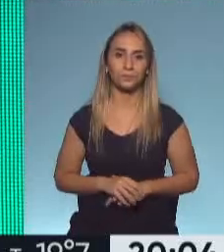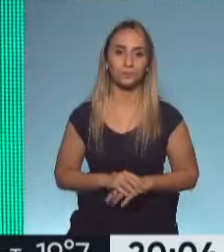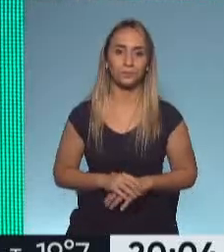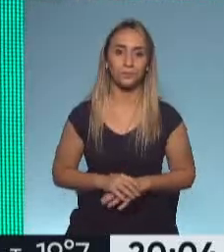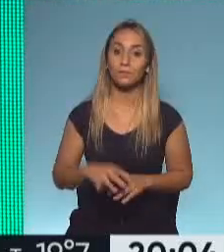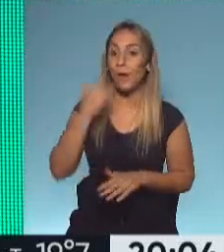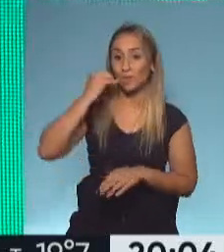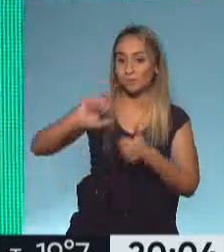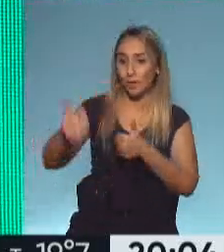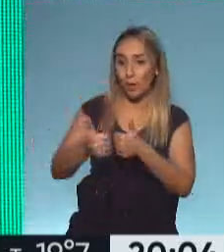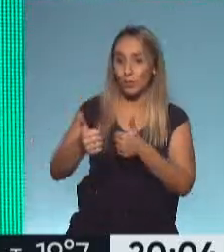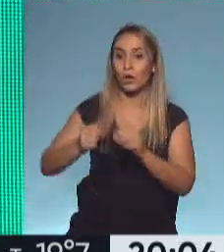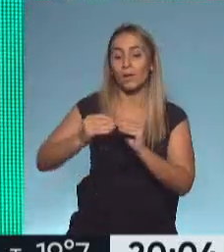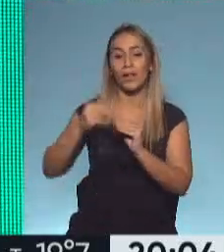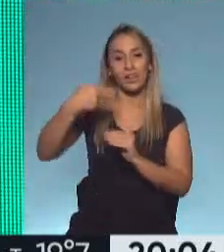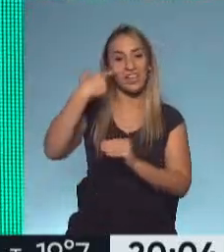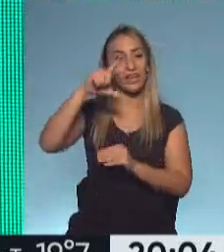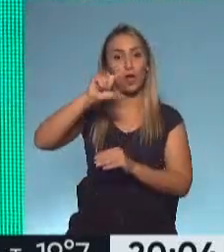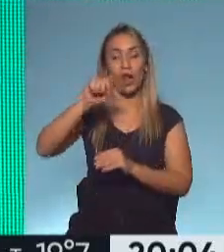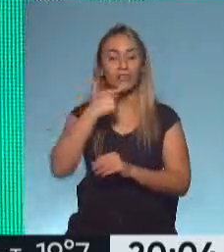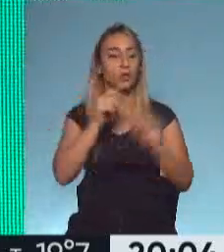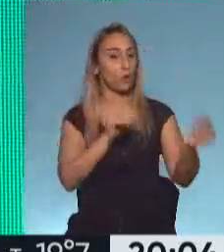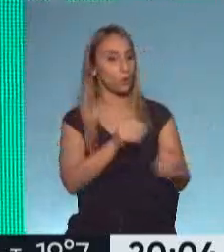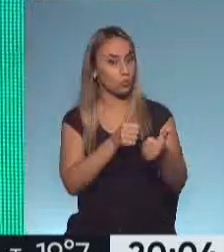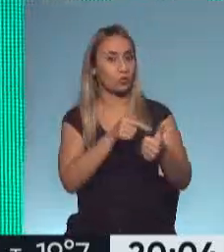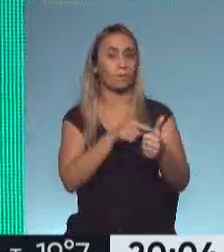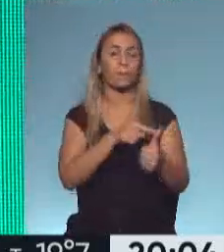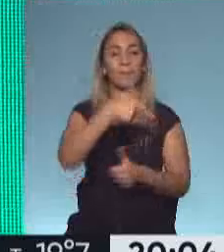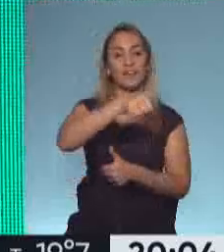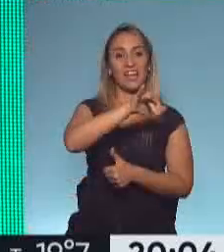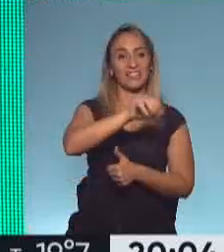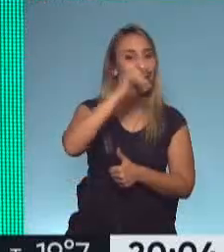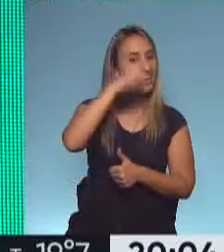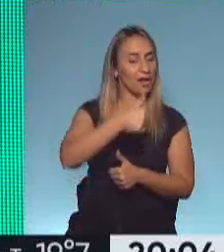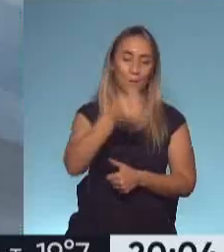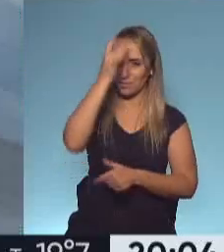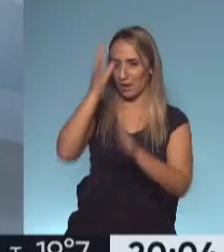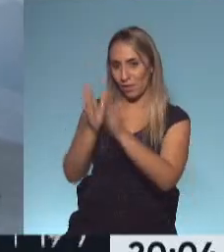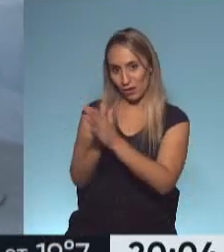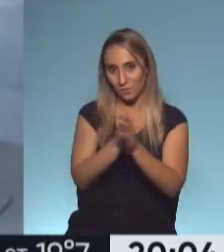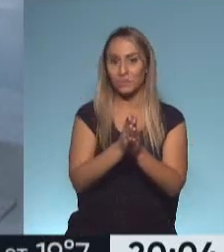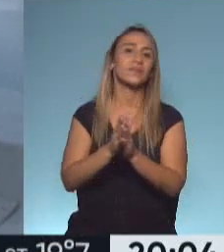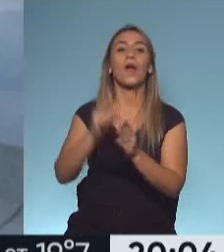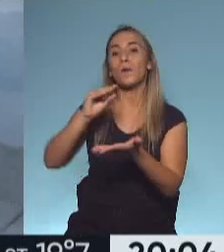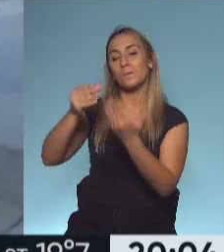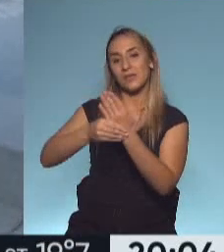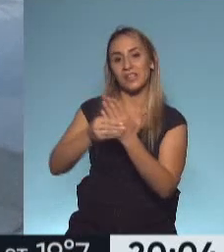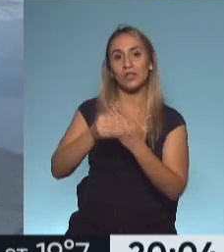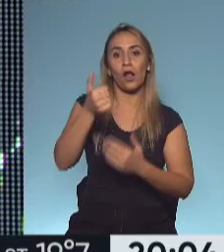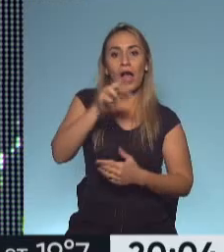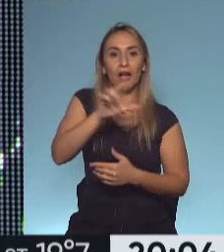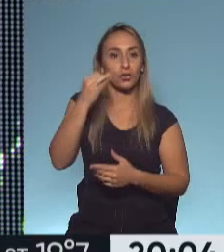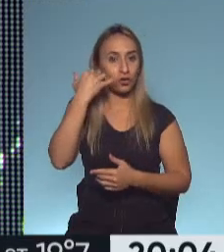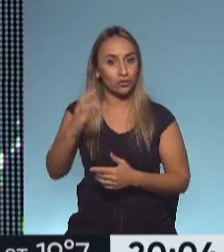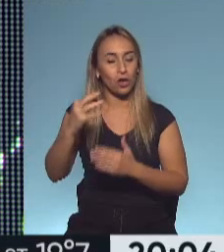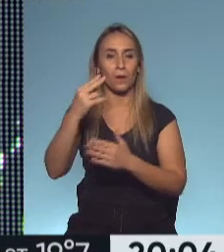Ya estamos en la mesa junto a Nicolás Fiorentino, junto a Nazarena Lomagno, junto, disculpen, a ustedes ya lo presenté, al ministro Daniel Arroyo, ministro de Desarrollo Social. Gracias por